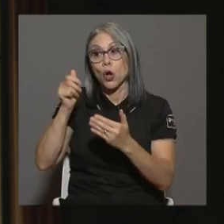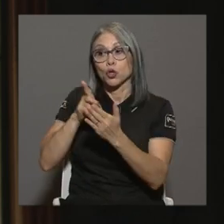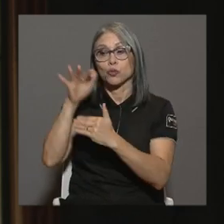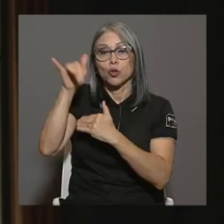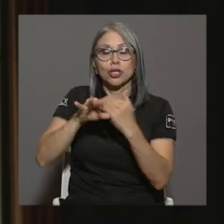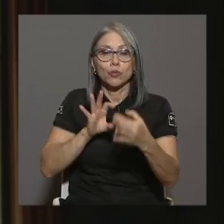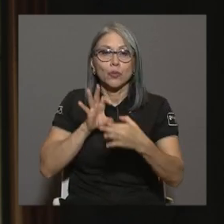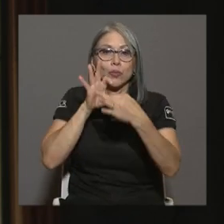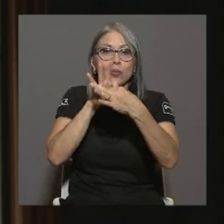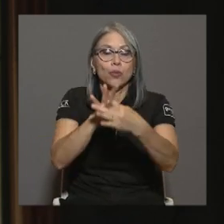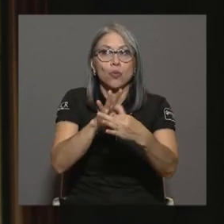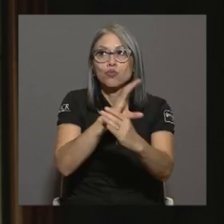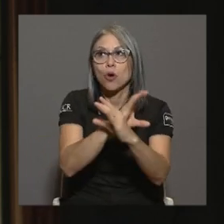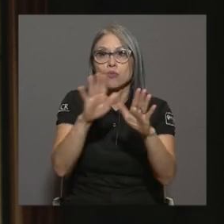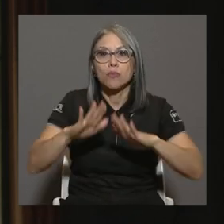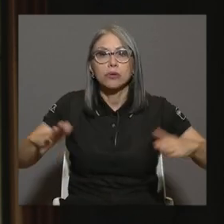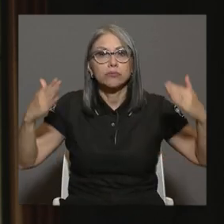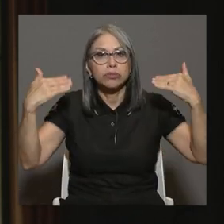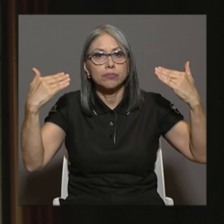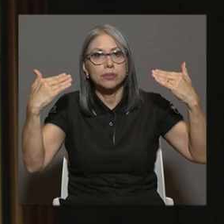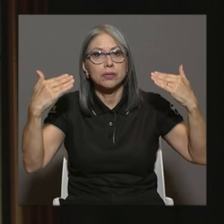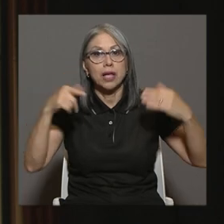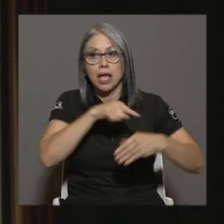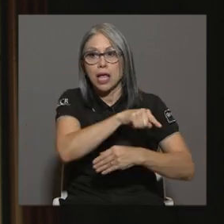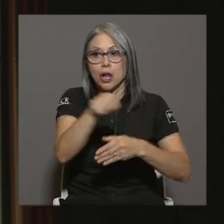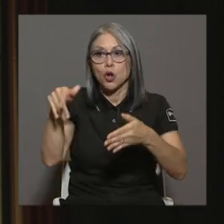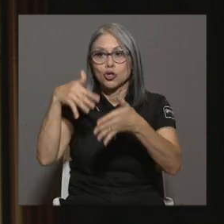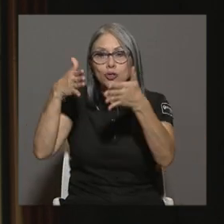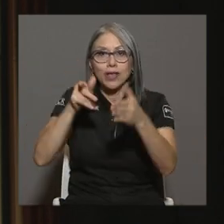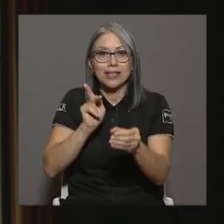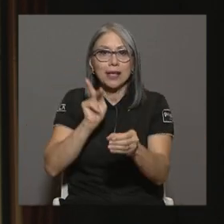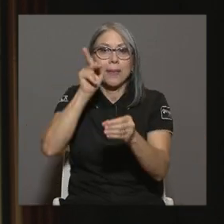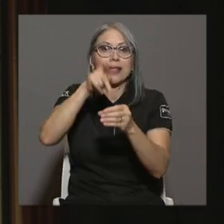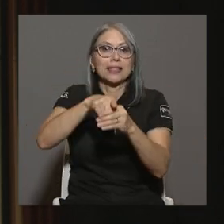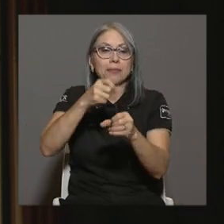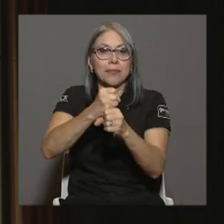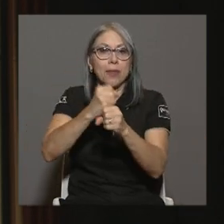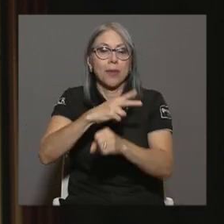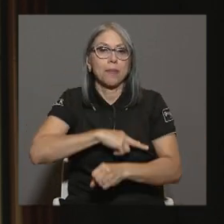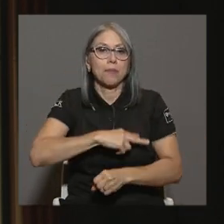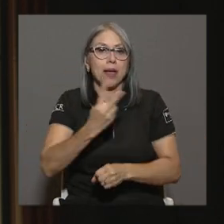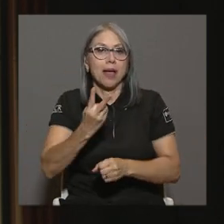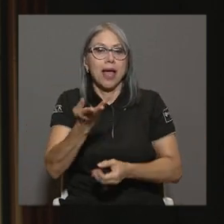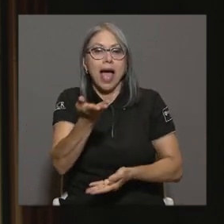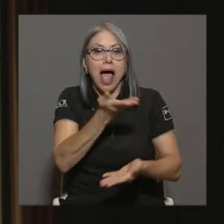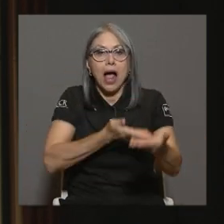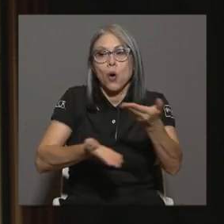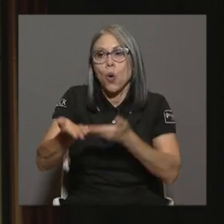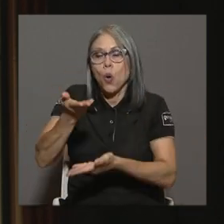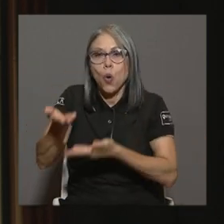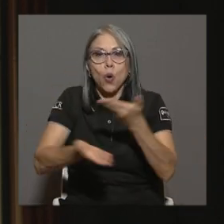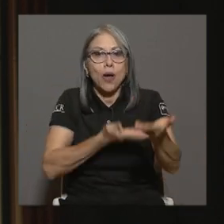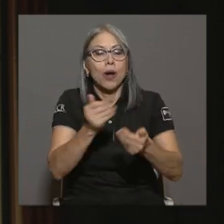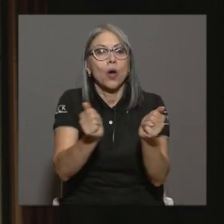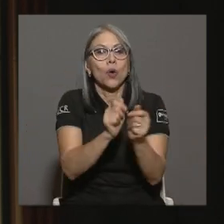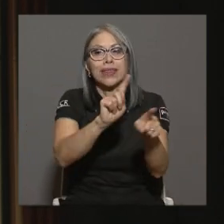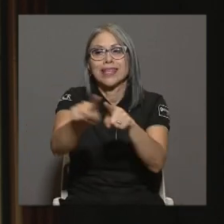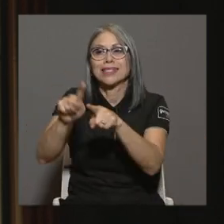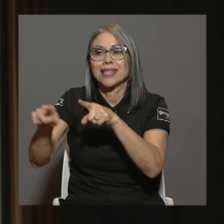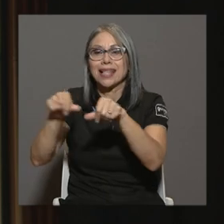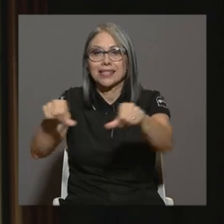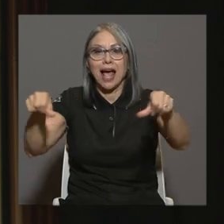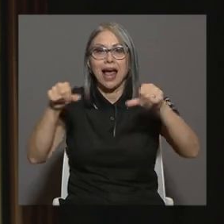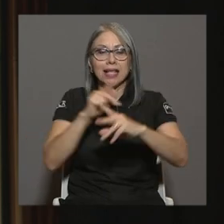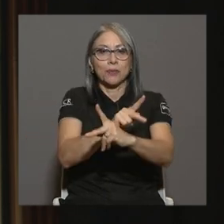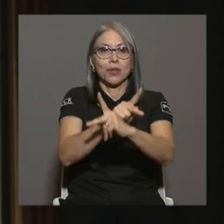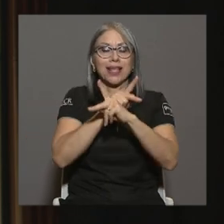conservación y protección ambiental, la población estudiantil que participa en el voluntariado ha colaborado con distintas áreas protegidas del Sistema